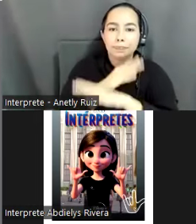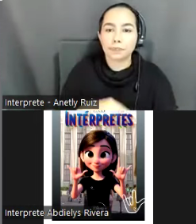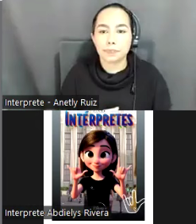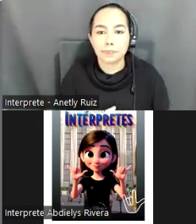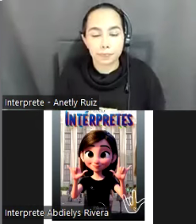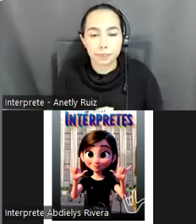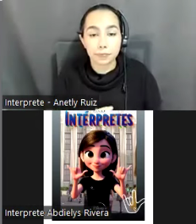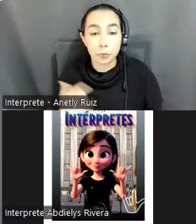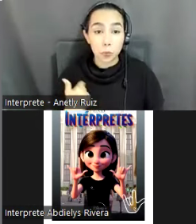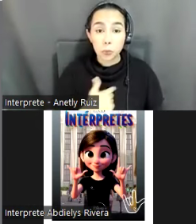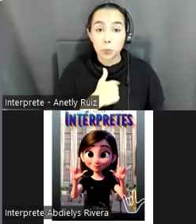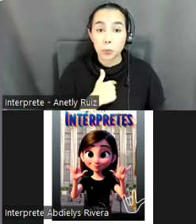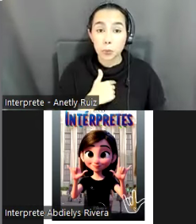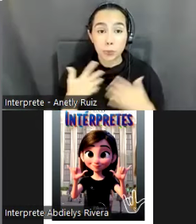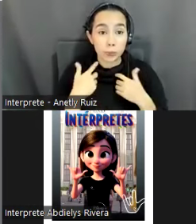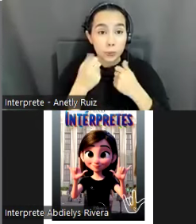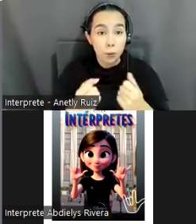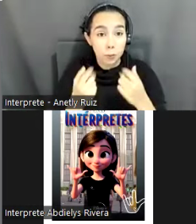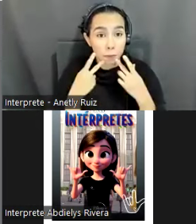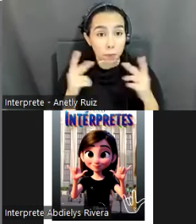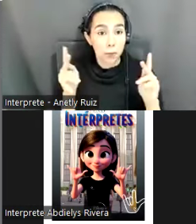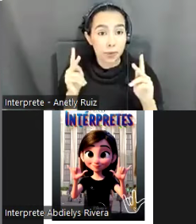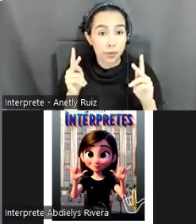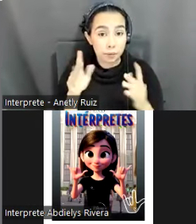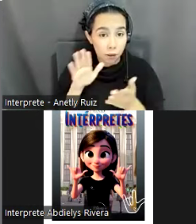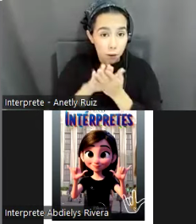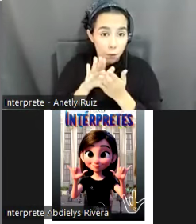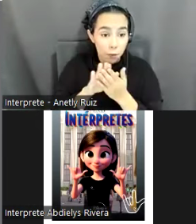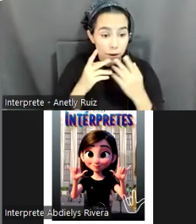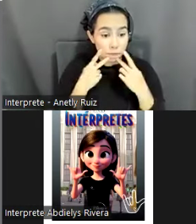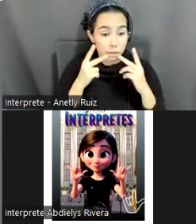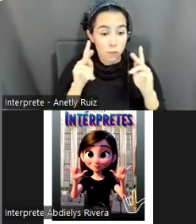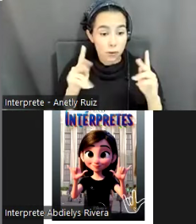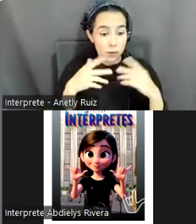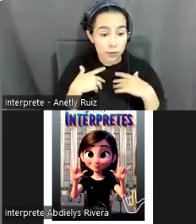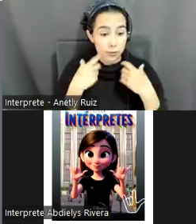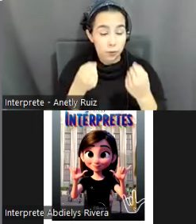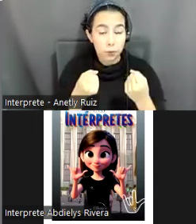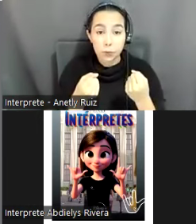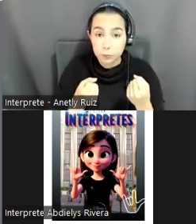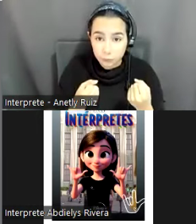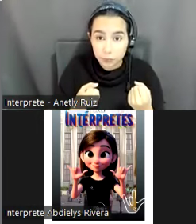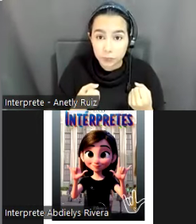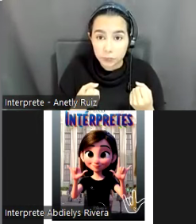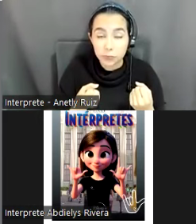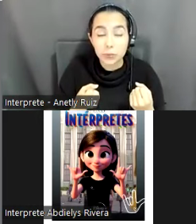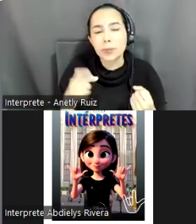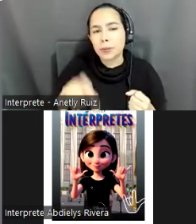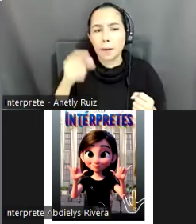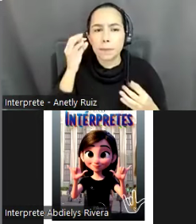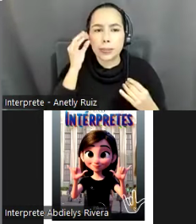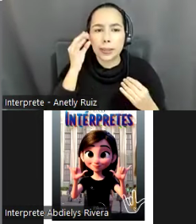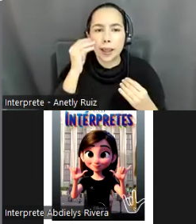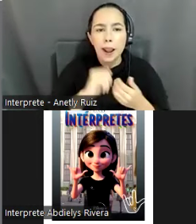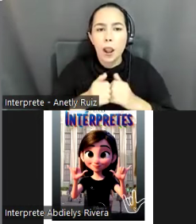que lo primero que te enseñan cuando entras a la escuela de salud pública es el modelo de la prevención, la promoción de la salud.